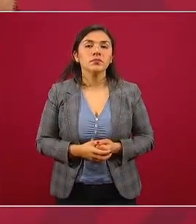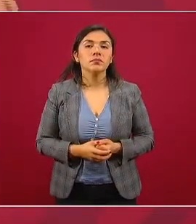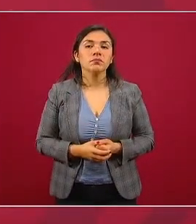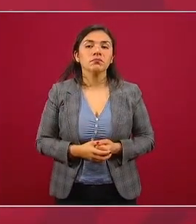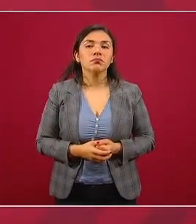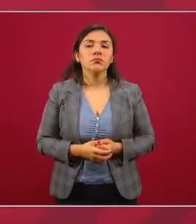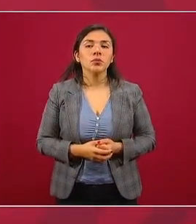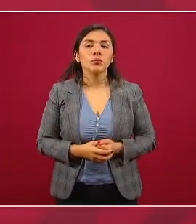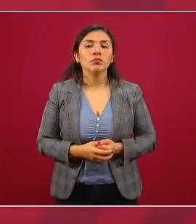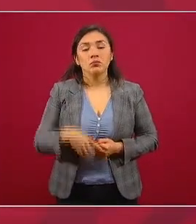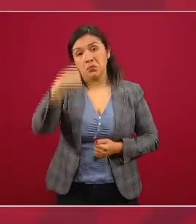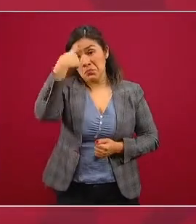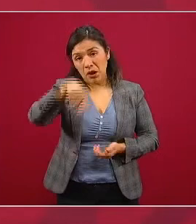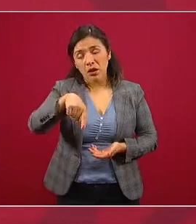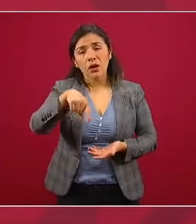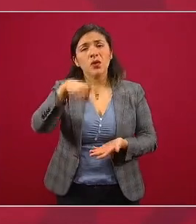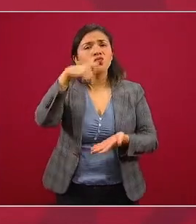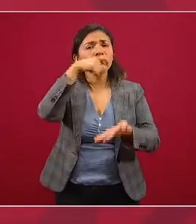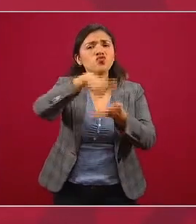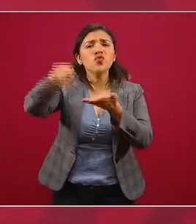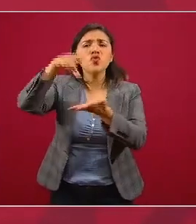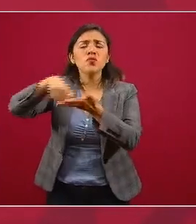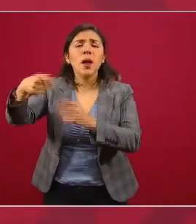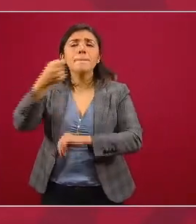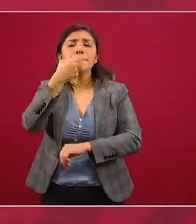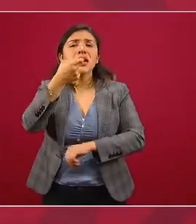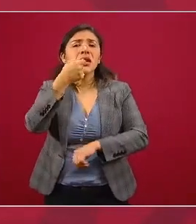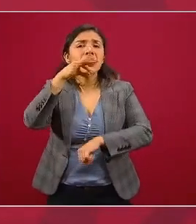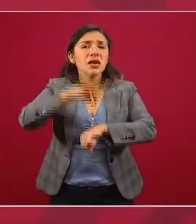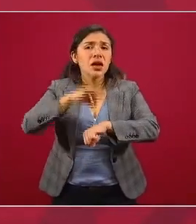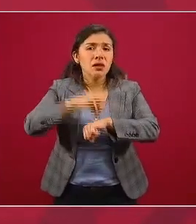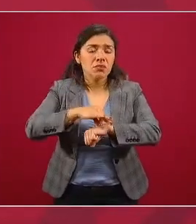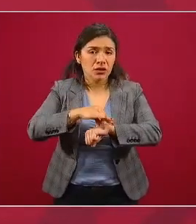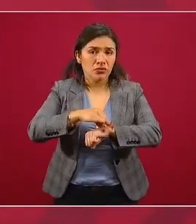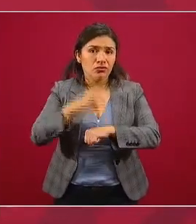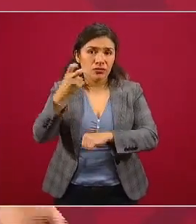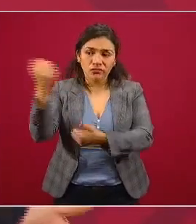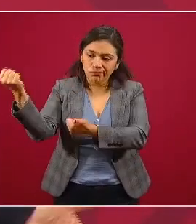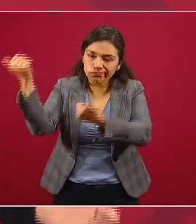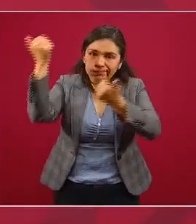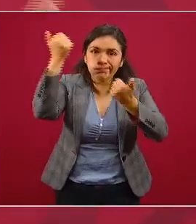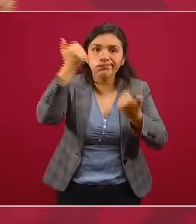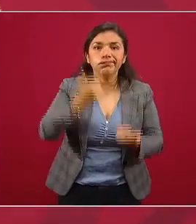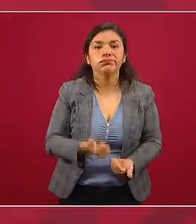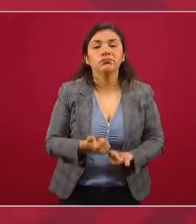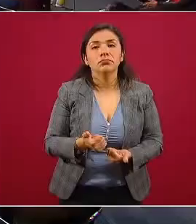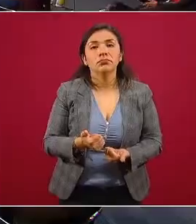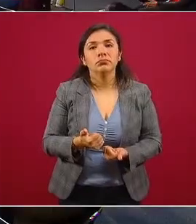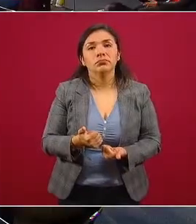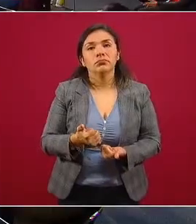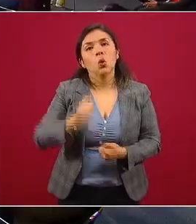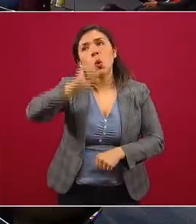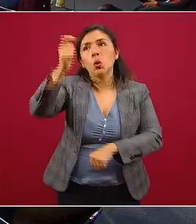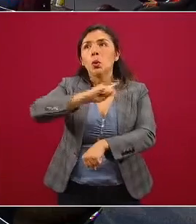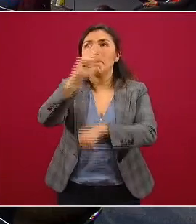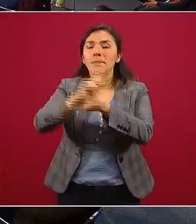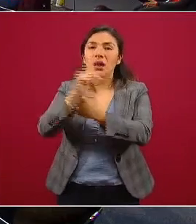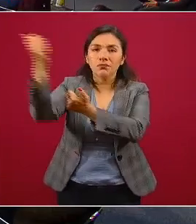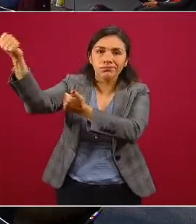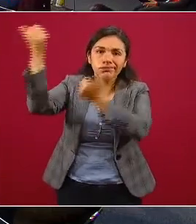vamos a hacer compras consolidadas de medicamentos en el extranjero,